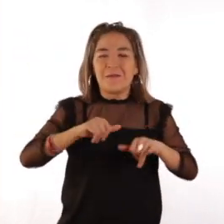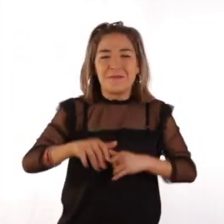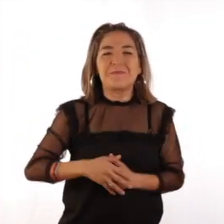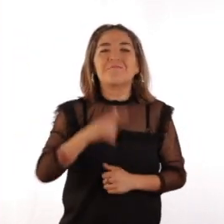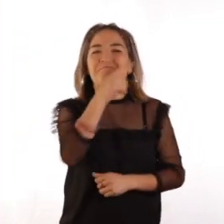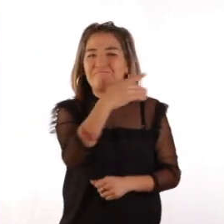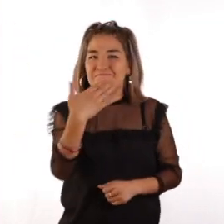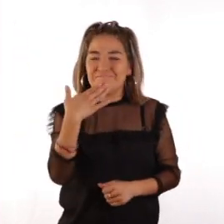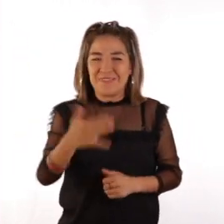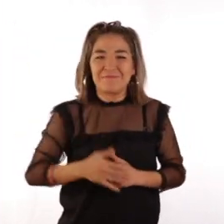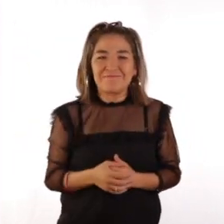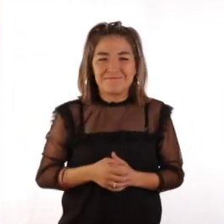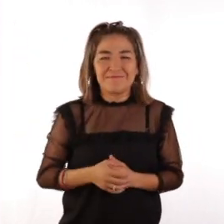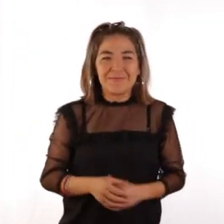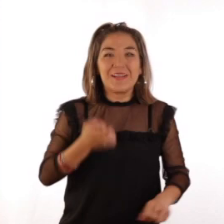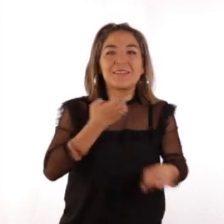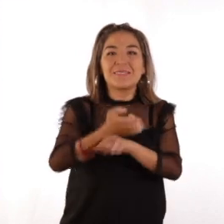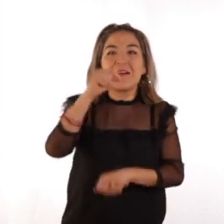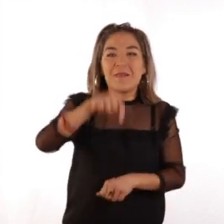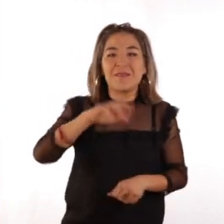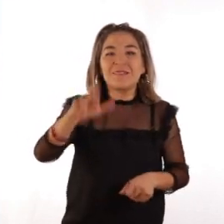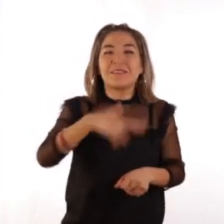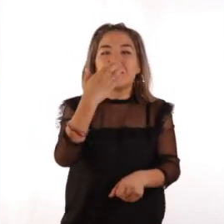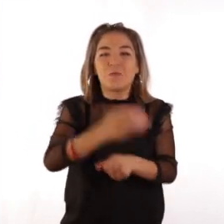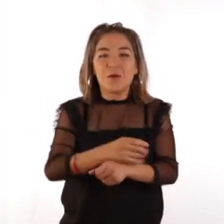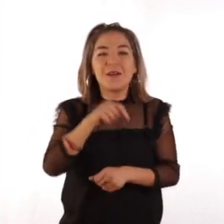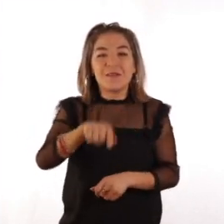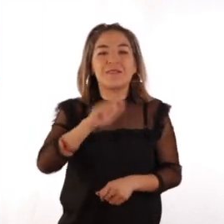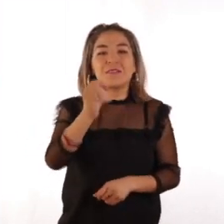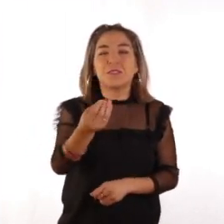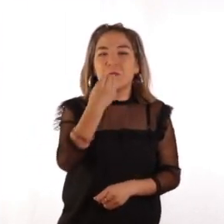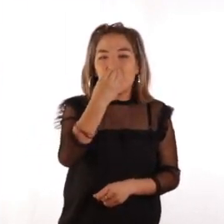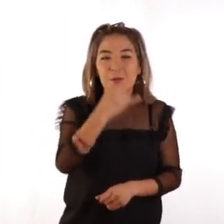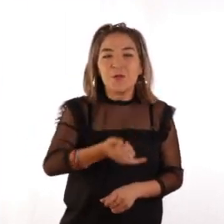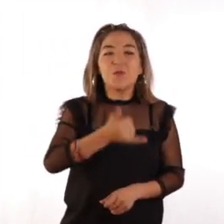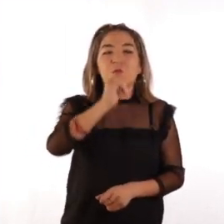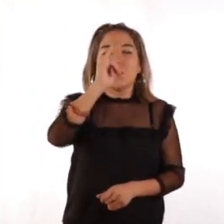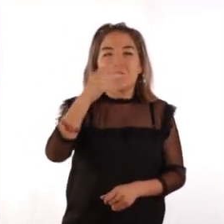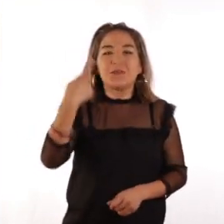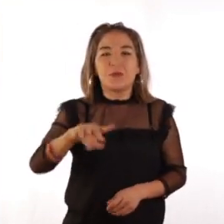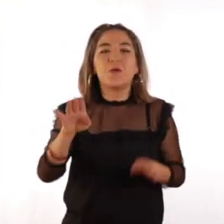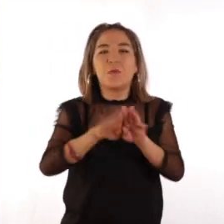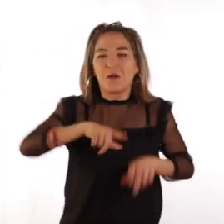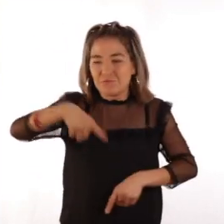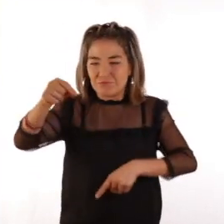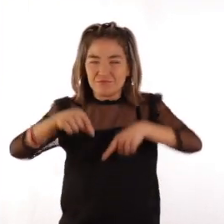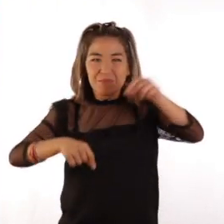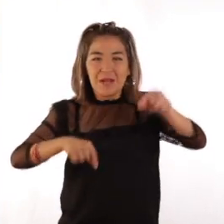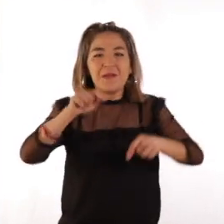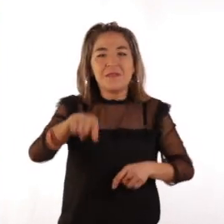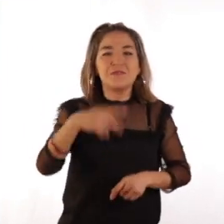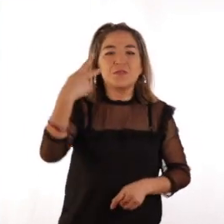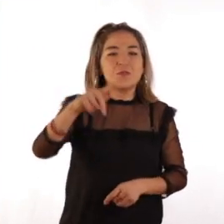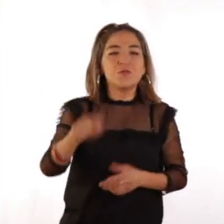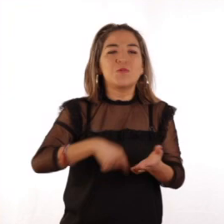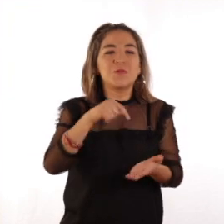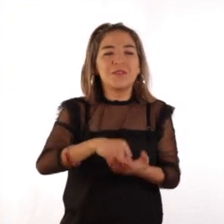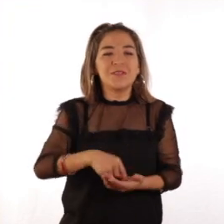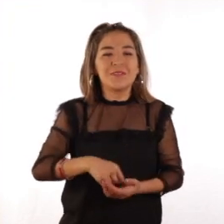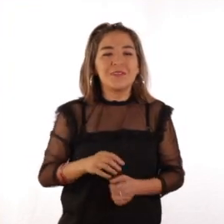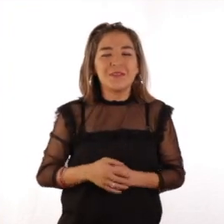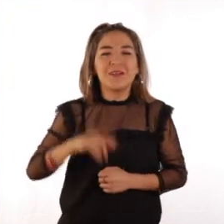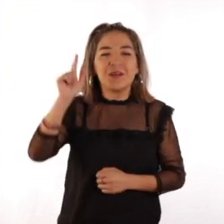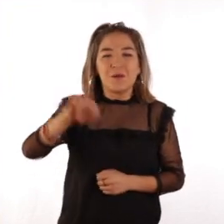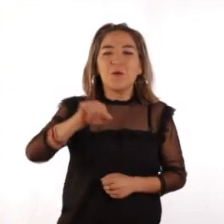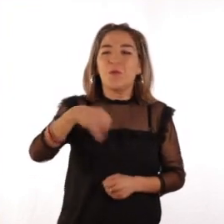Geografía. Muy bien. Estado de la República donde se produce la bebida proveniente del agave y que tiene denominación de